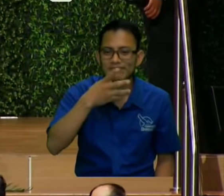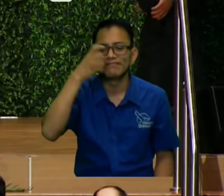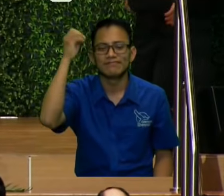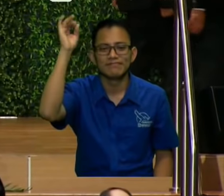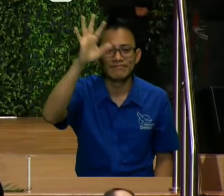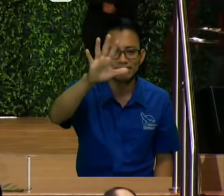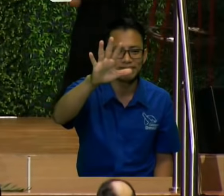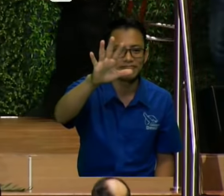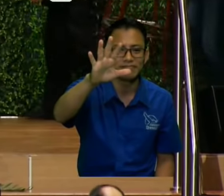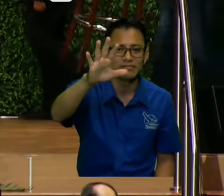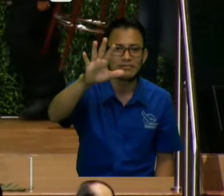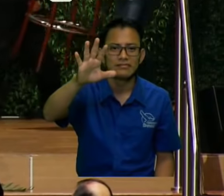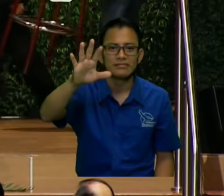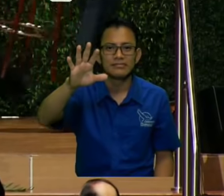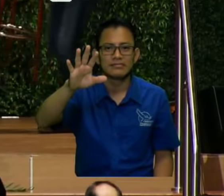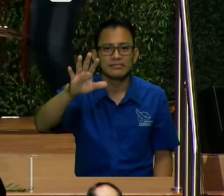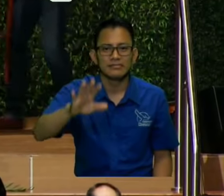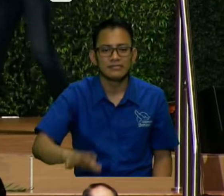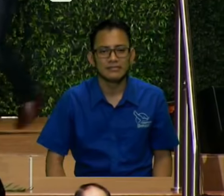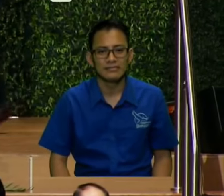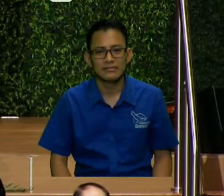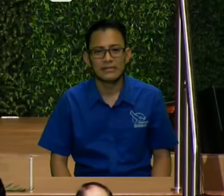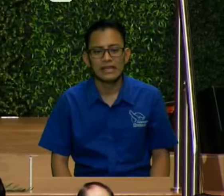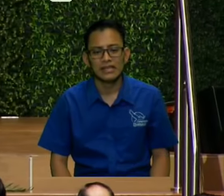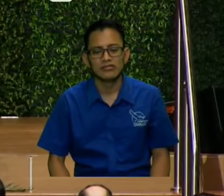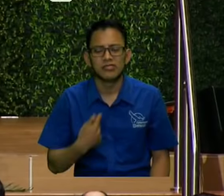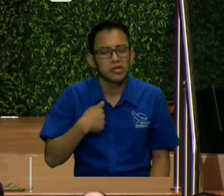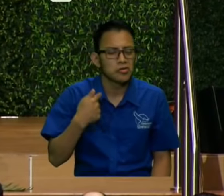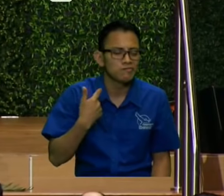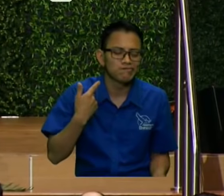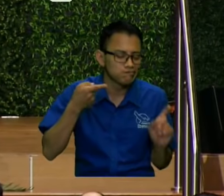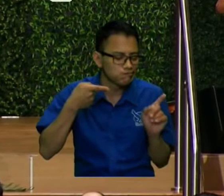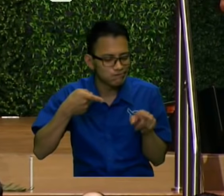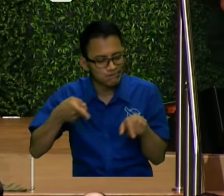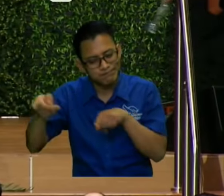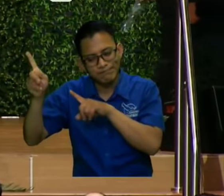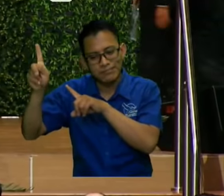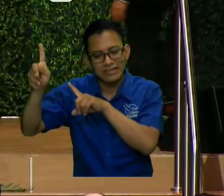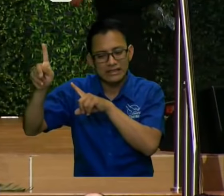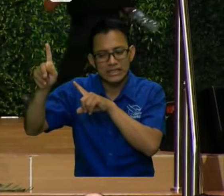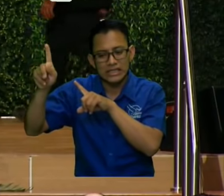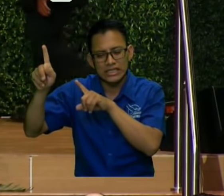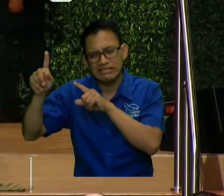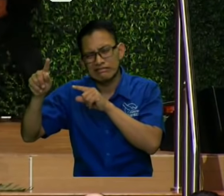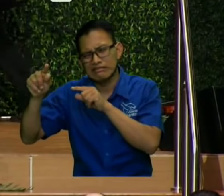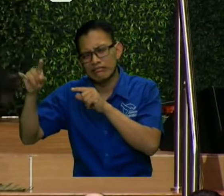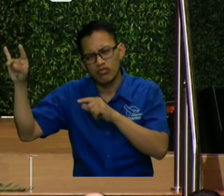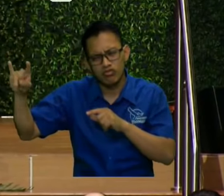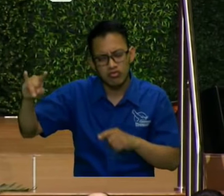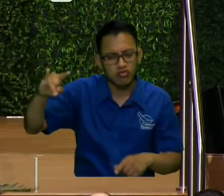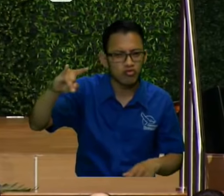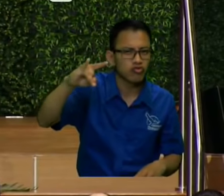Hemos estado haciendo una gira un poco